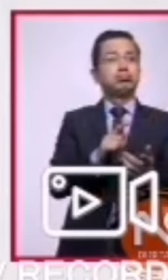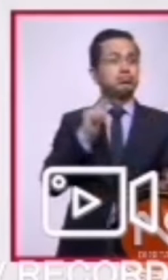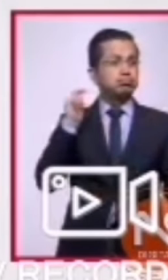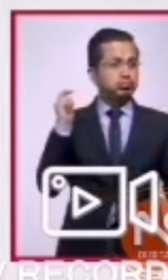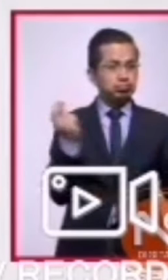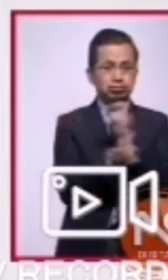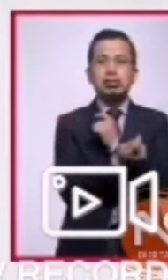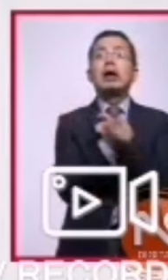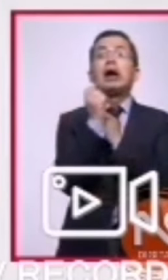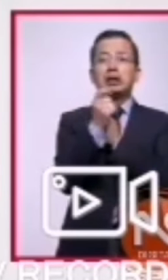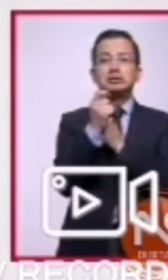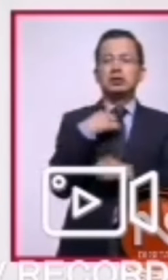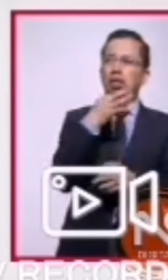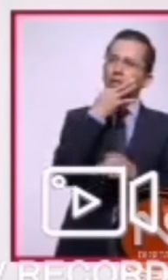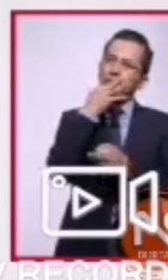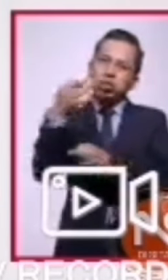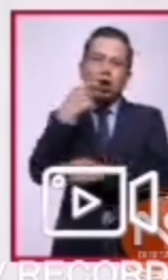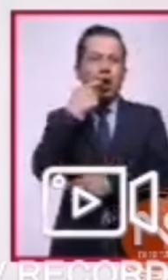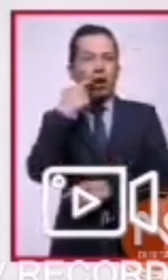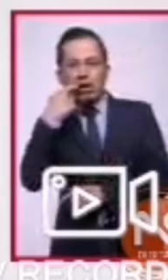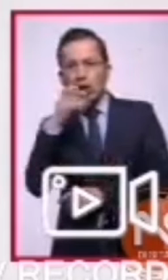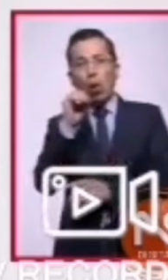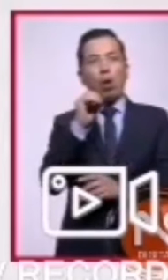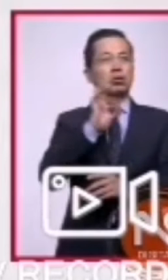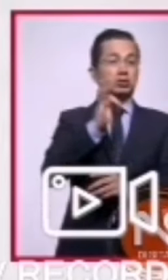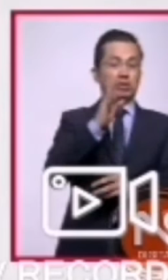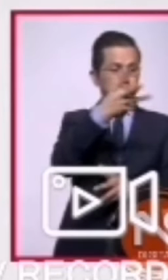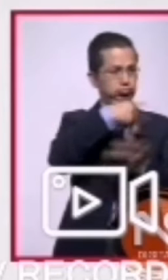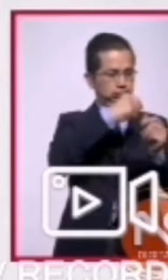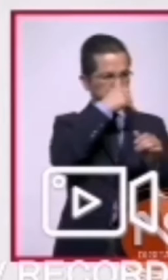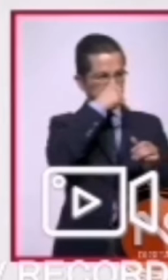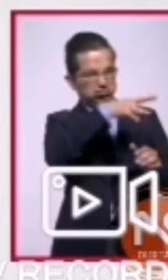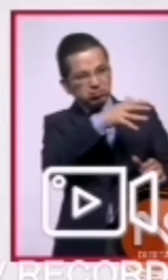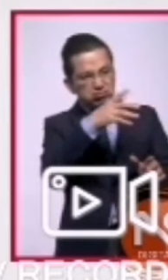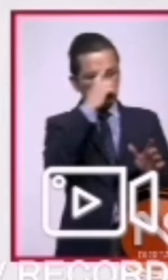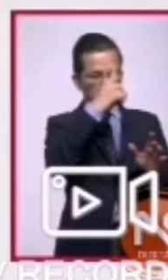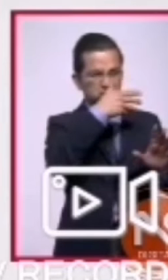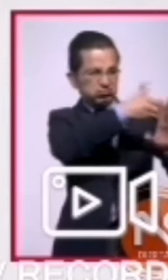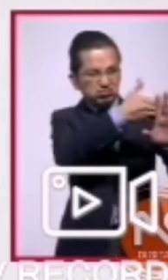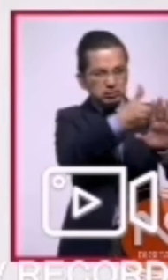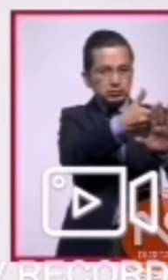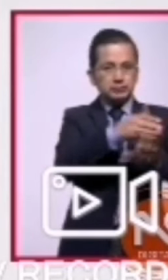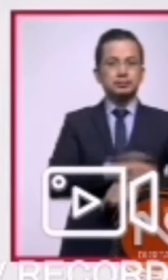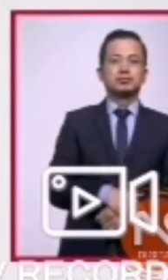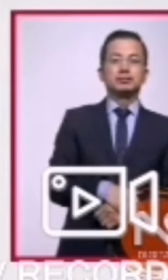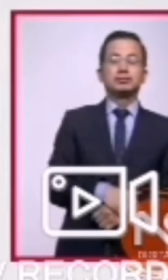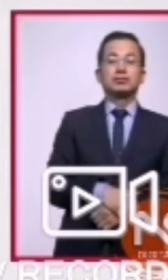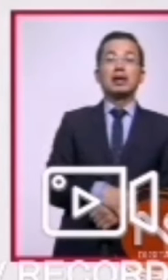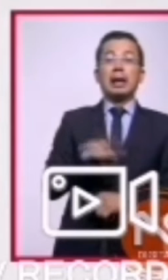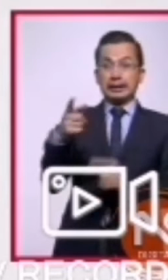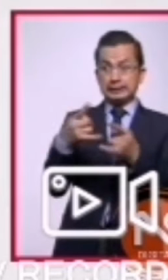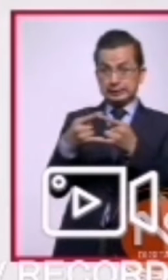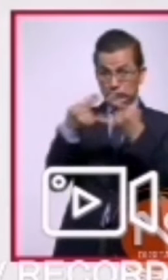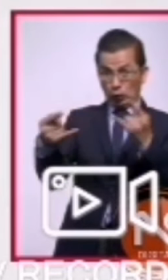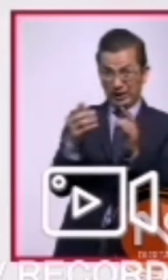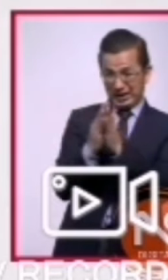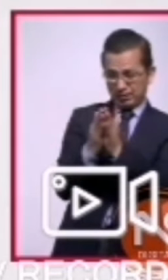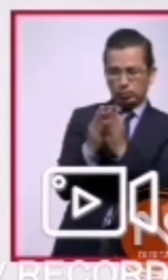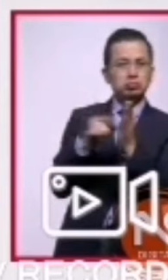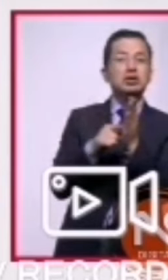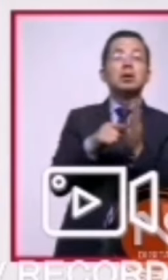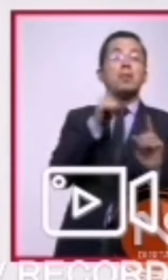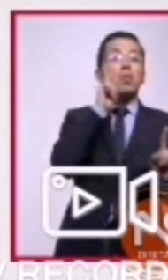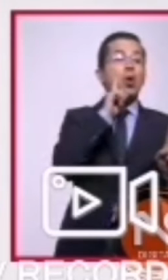o en una adicción o en violencia. A lo largo de la novela conocemos la vida de Magdalena y su hija